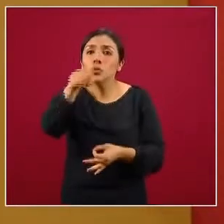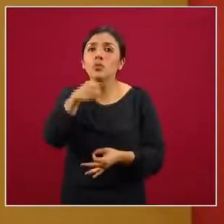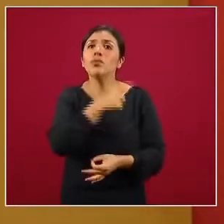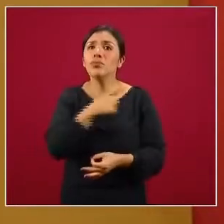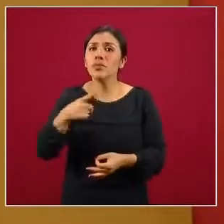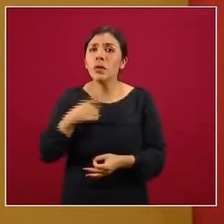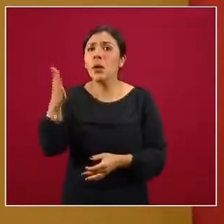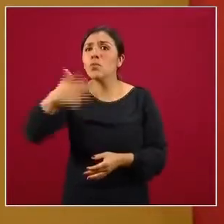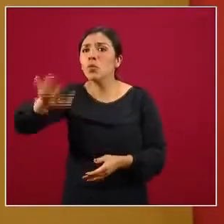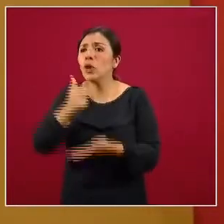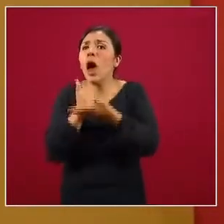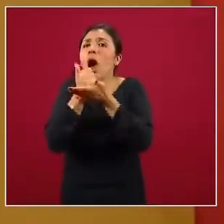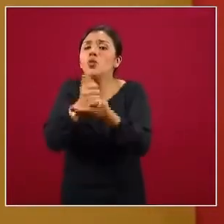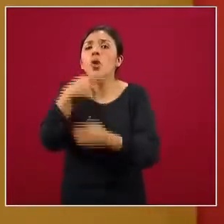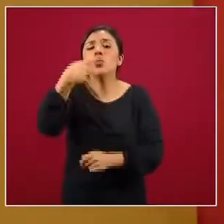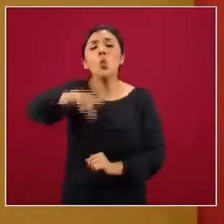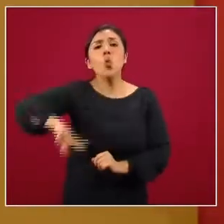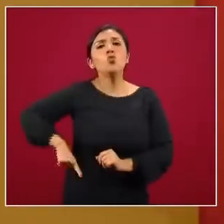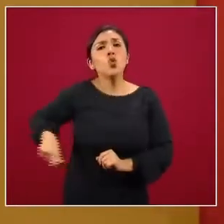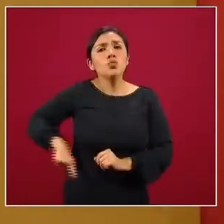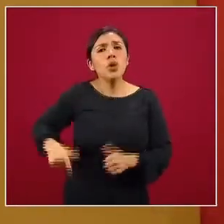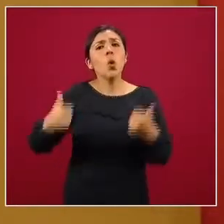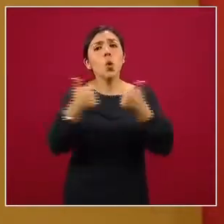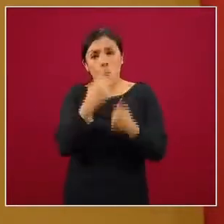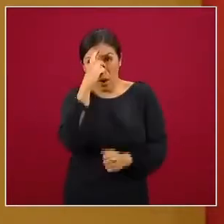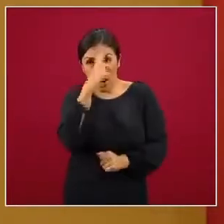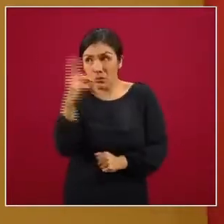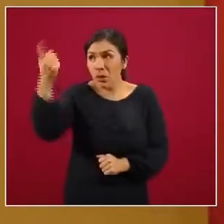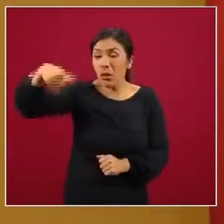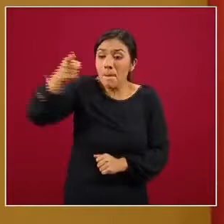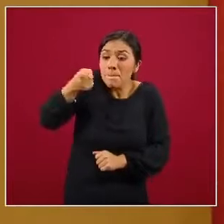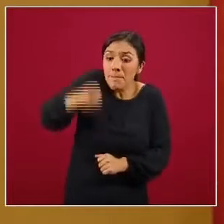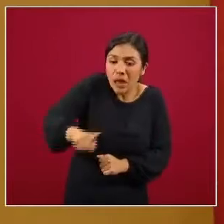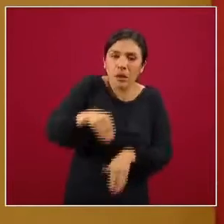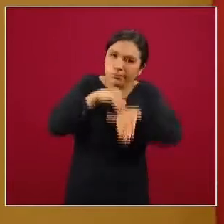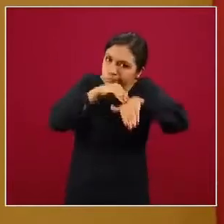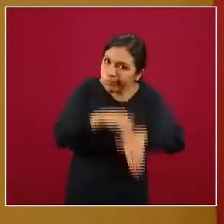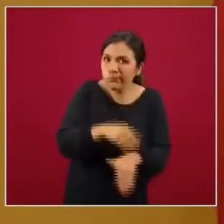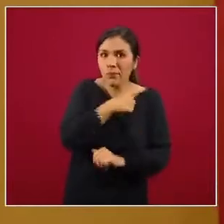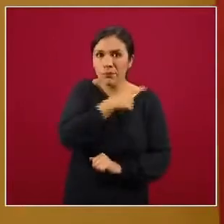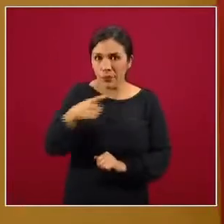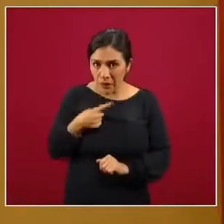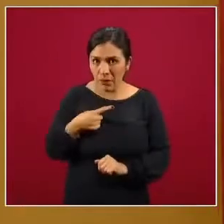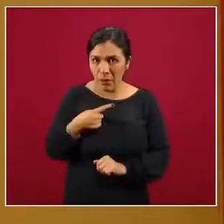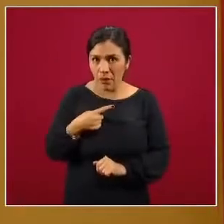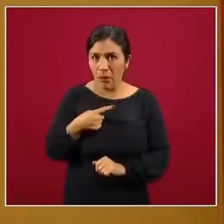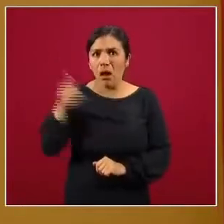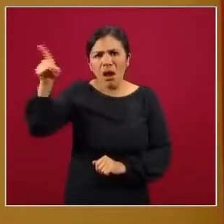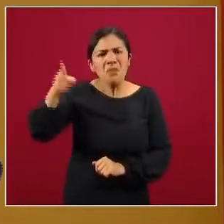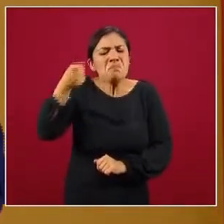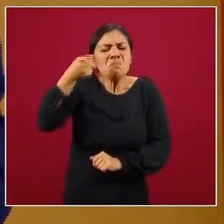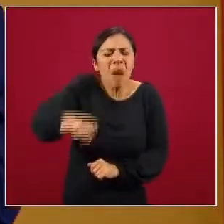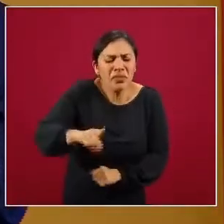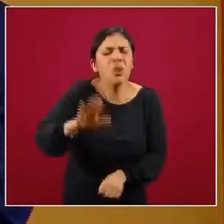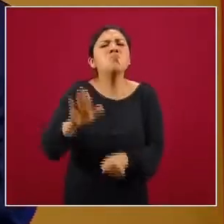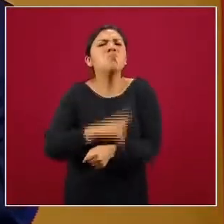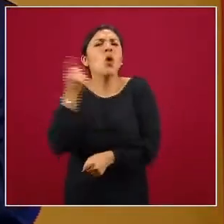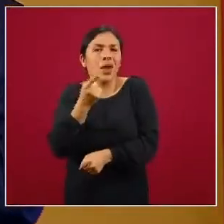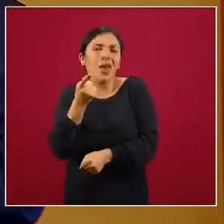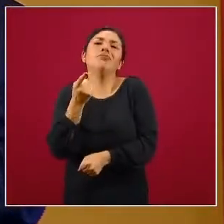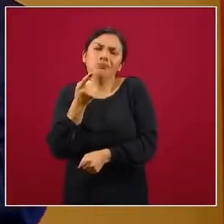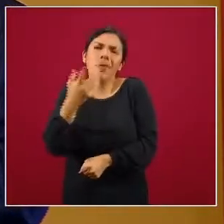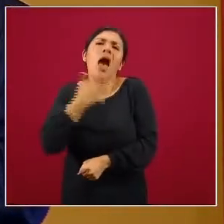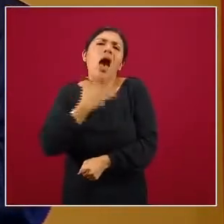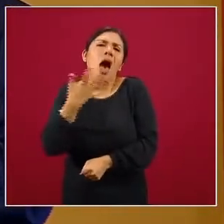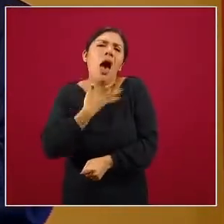auxíliese de su gobierno estatal, respete las indicaciones de su gobierno estatal. Hay una razón bien pensada por la